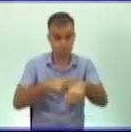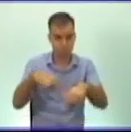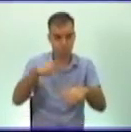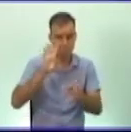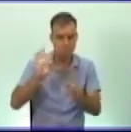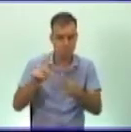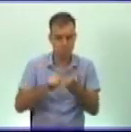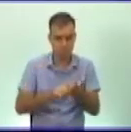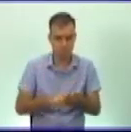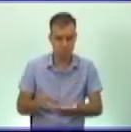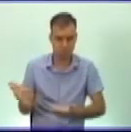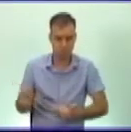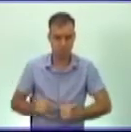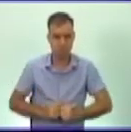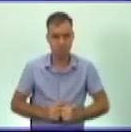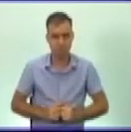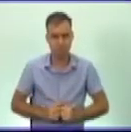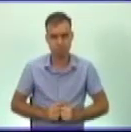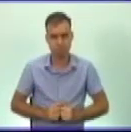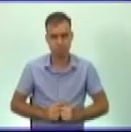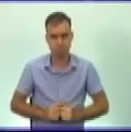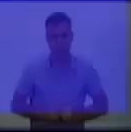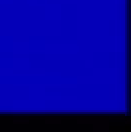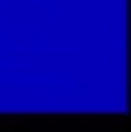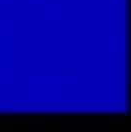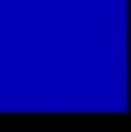para que puedan copiar.